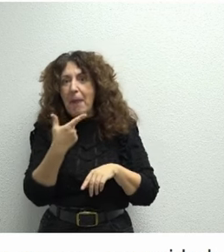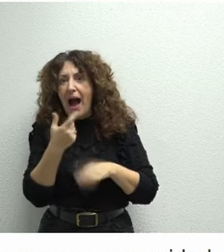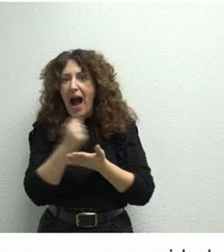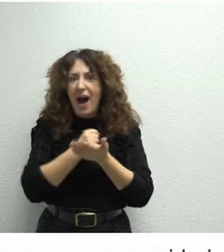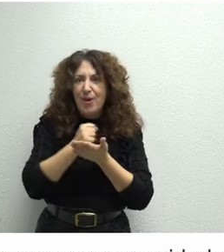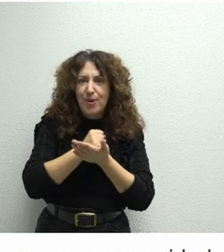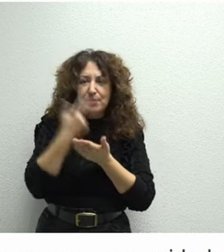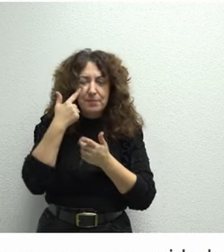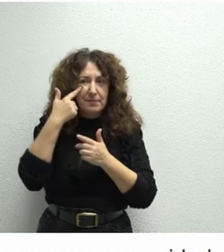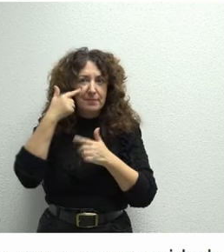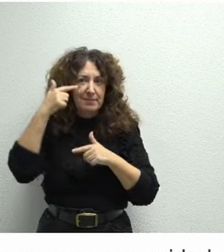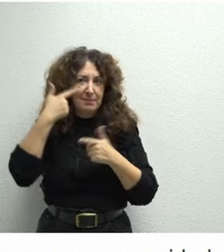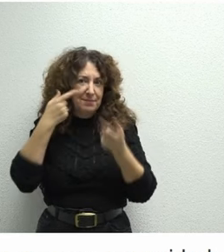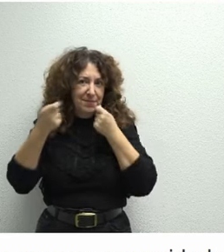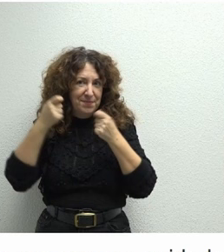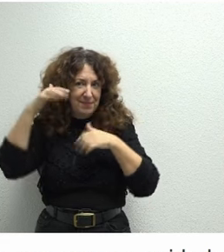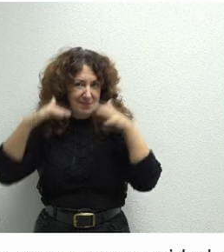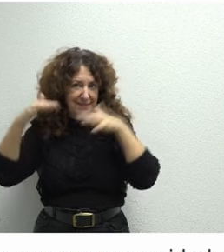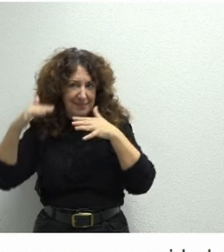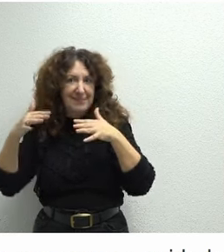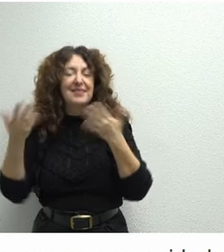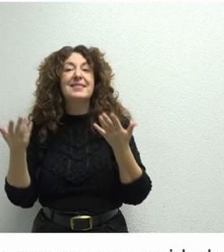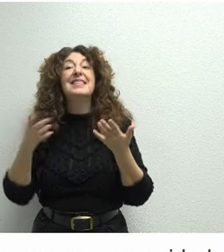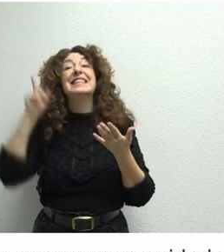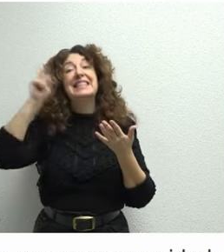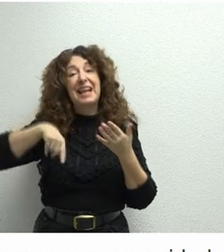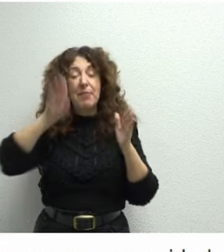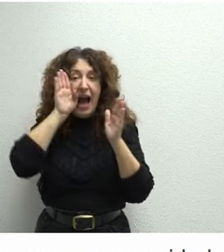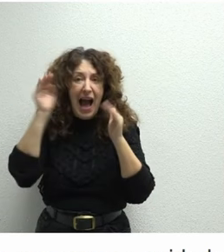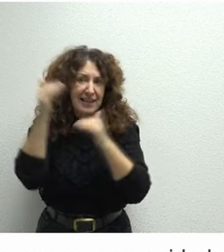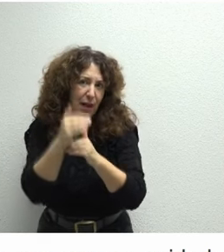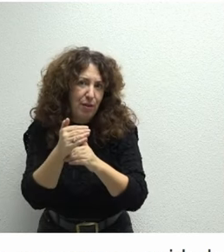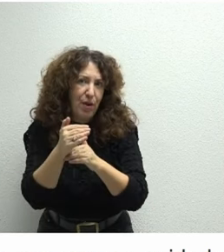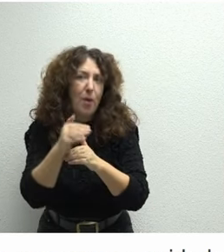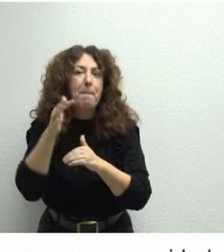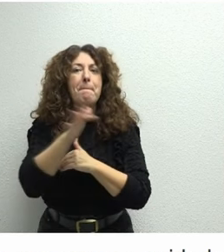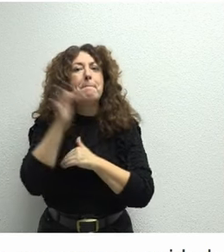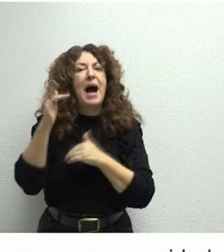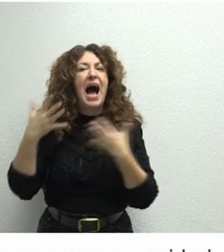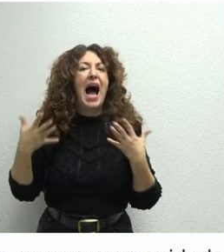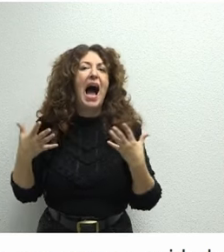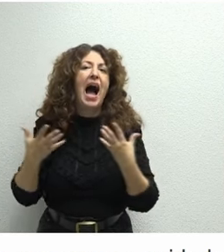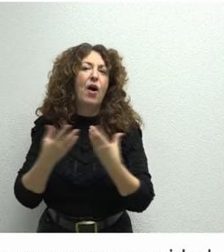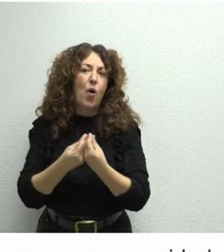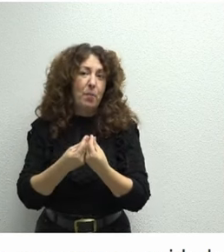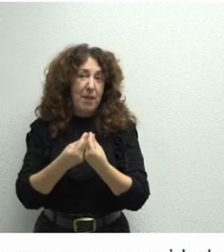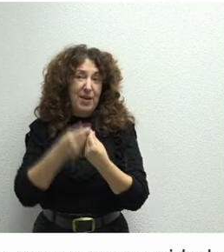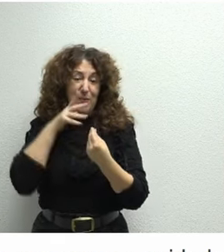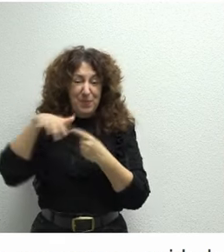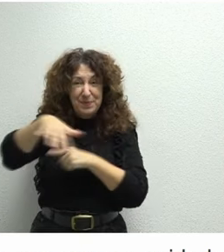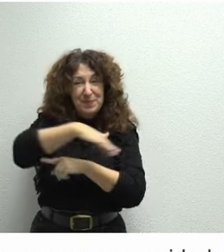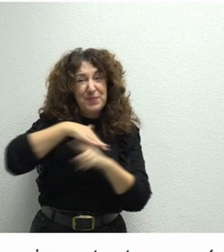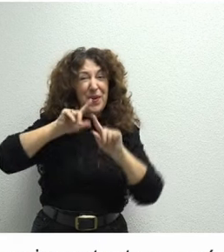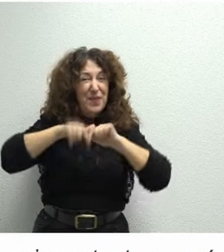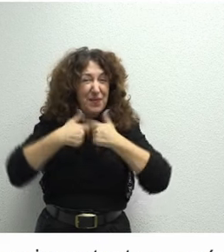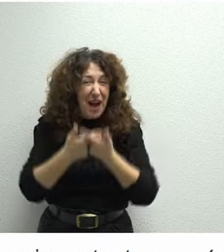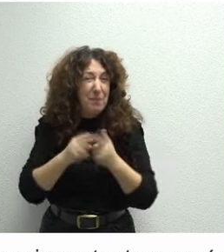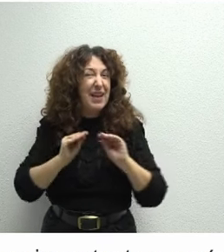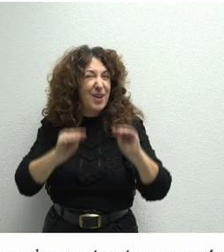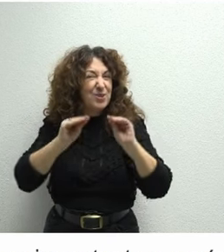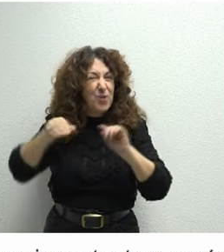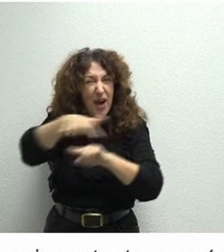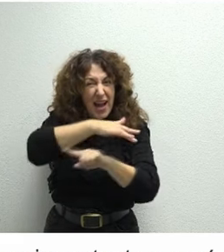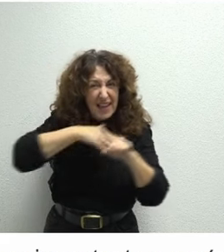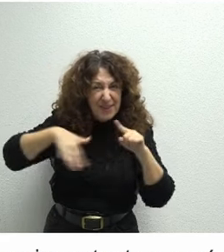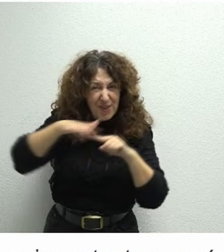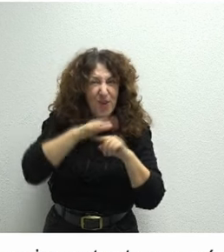que pero el atender eh Y acompañar por la realidad de las familias y de los chavales Pues bueno